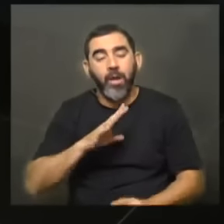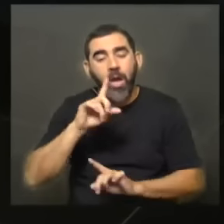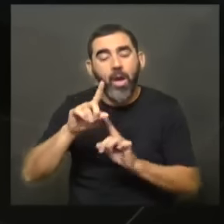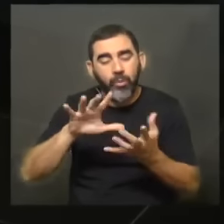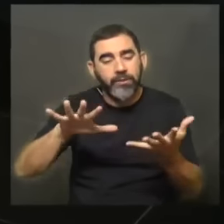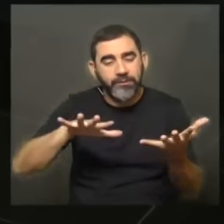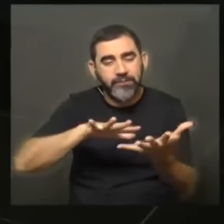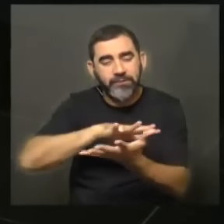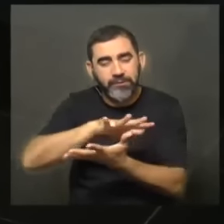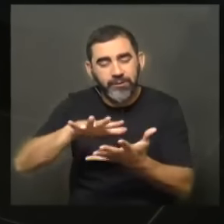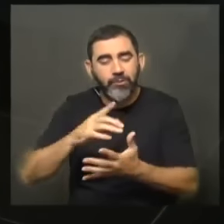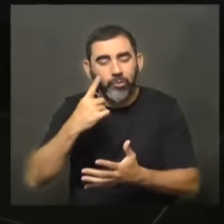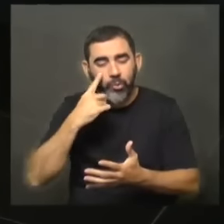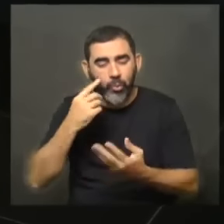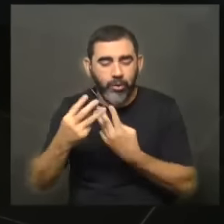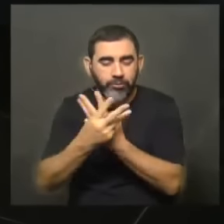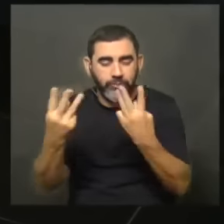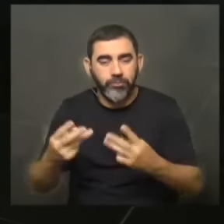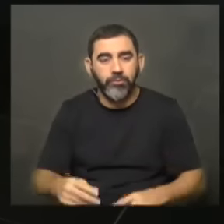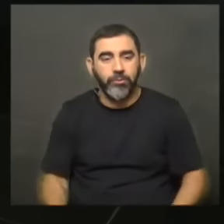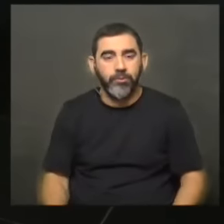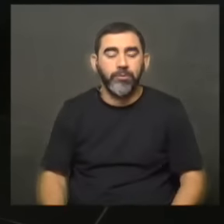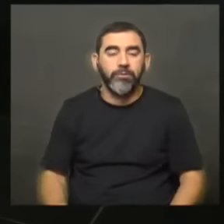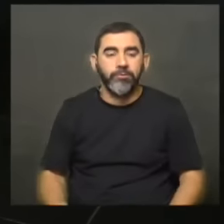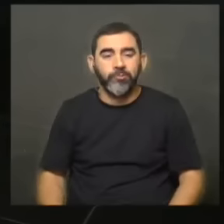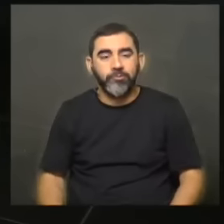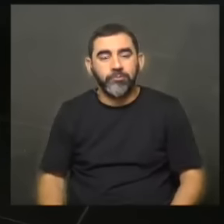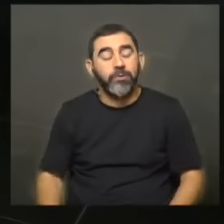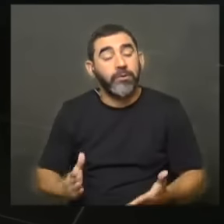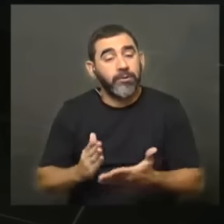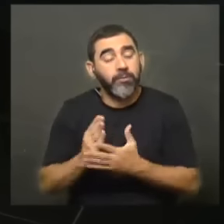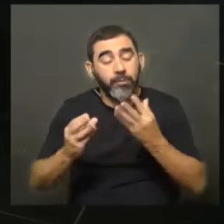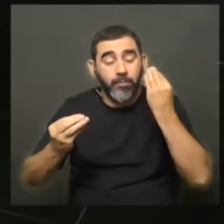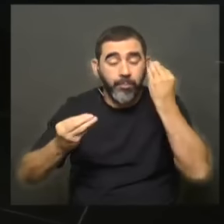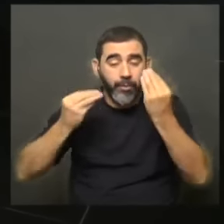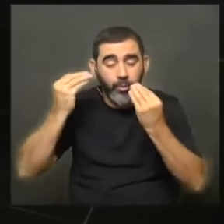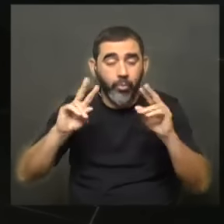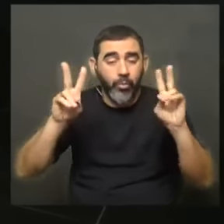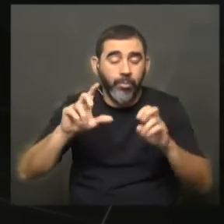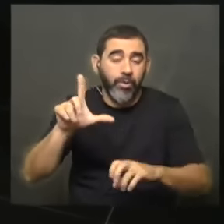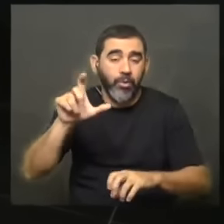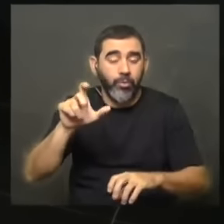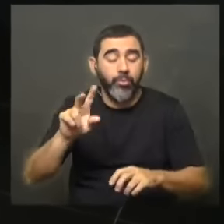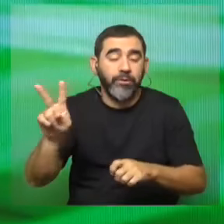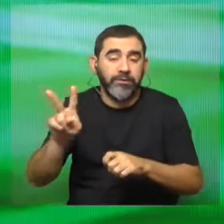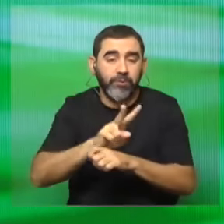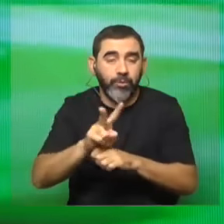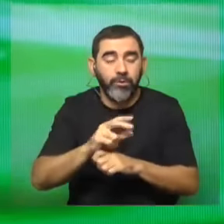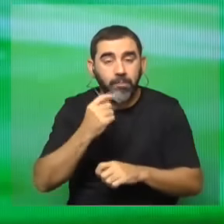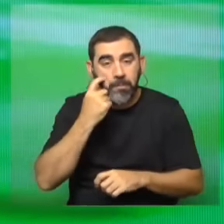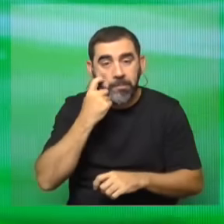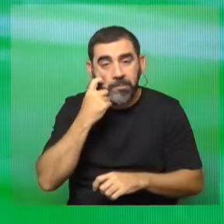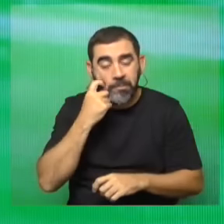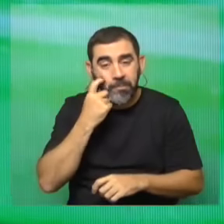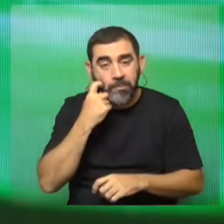que que que son públicos que las noticias se han dado cuenta y siempre es un tema de preocupación obviamente la seguridad de cualquier manera